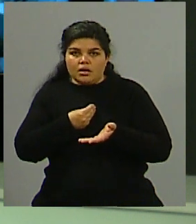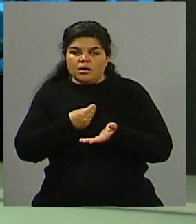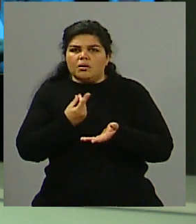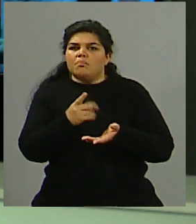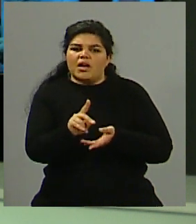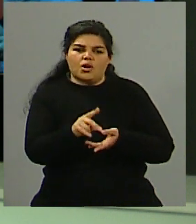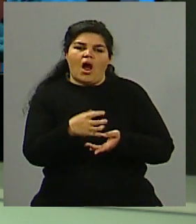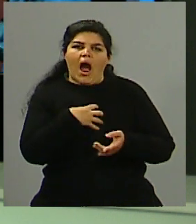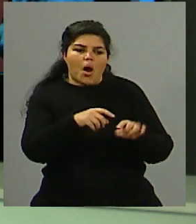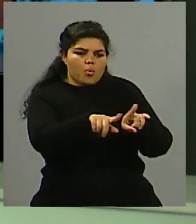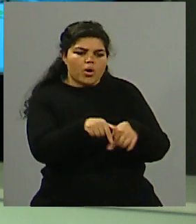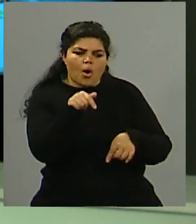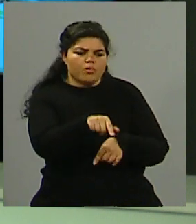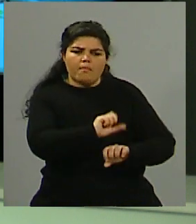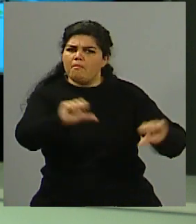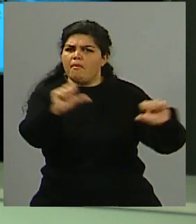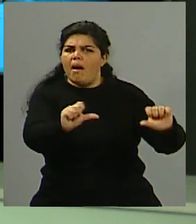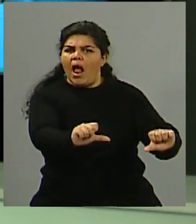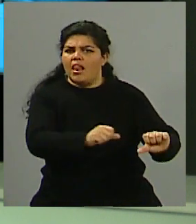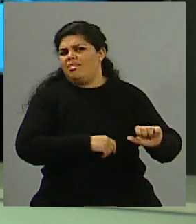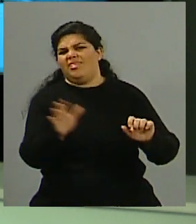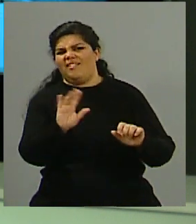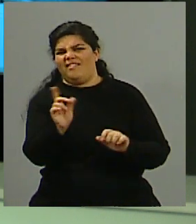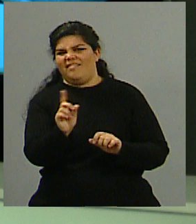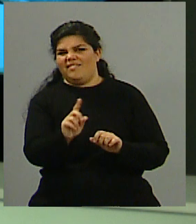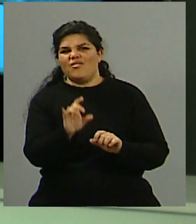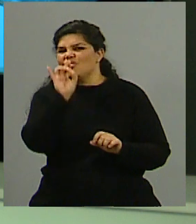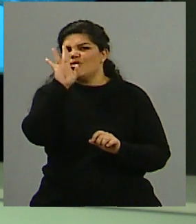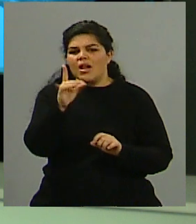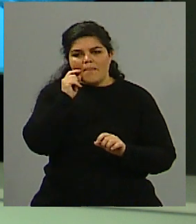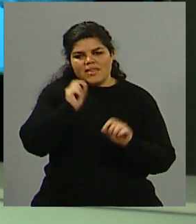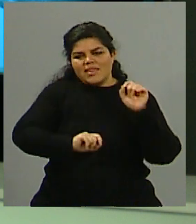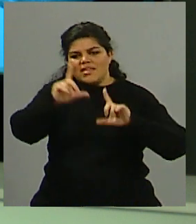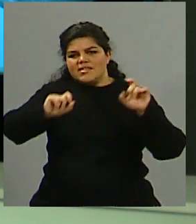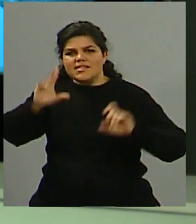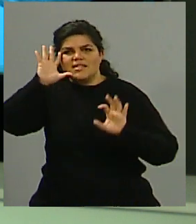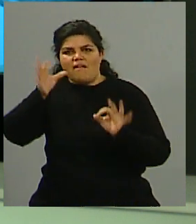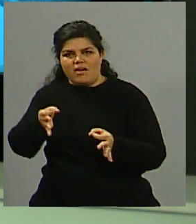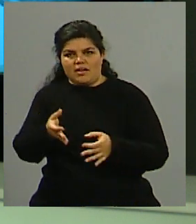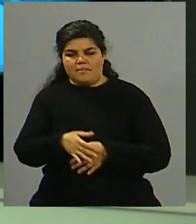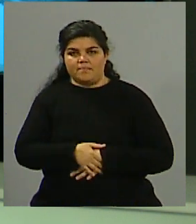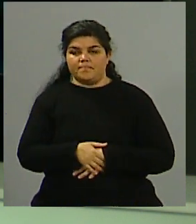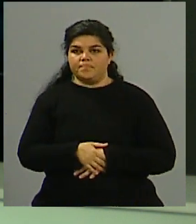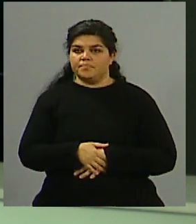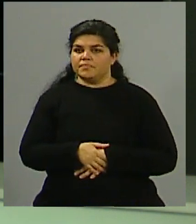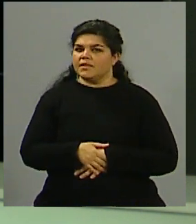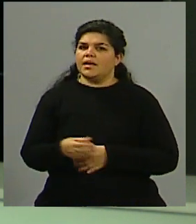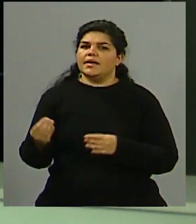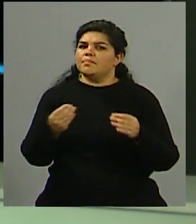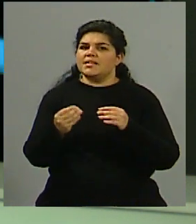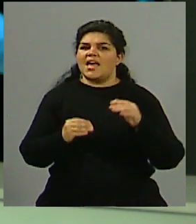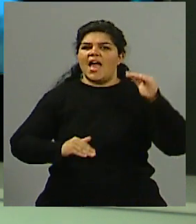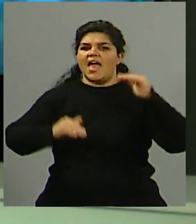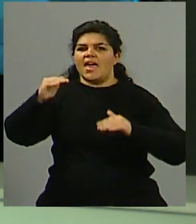eso, pero tienen funciones diferentes. ¿Y a qué se refiere cuando hablamos de equidad y justicia educativa? Que